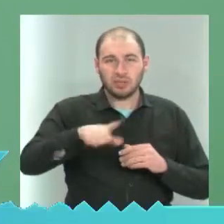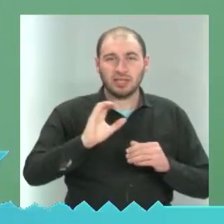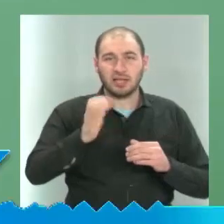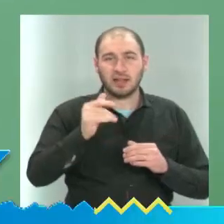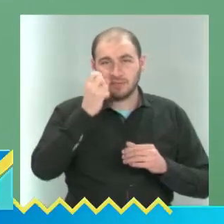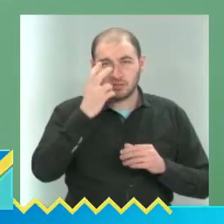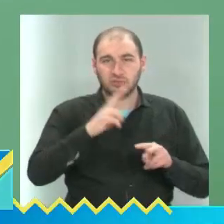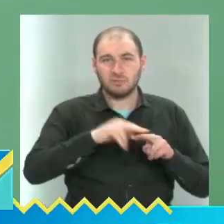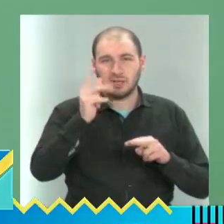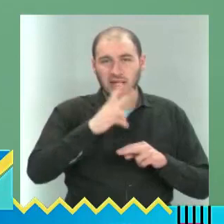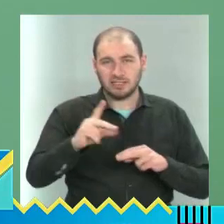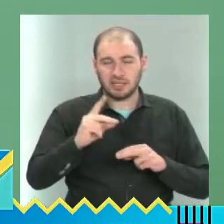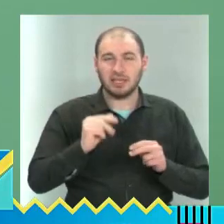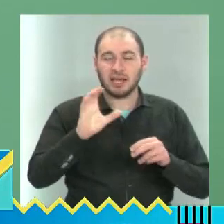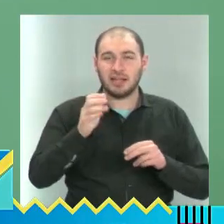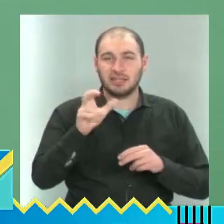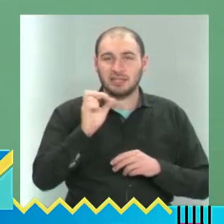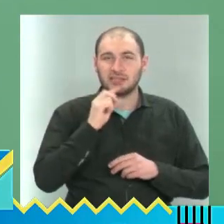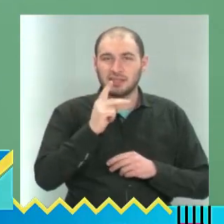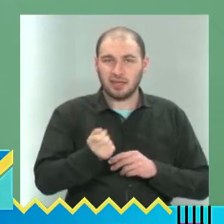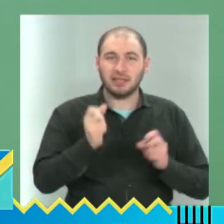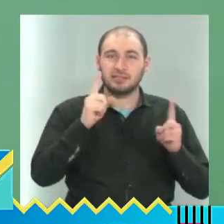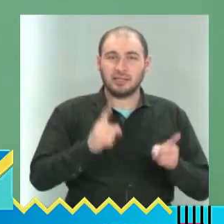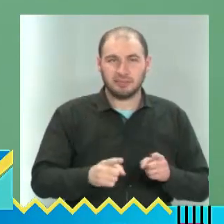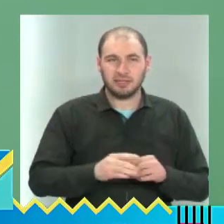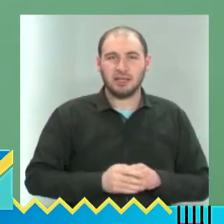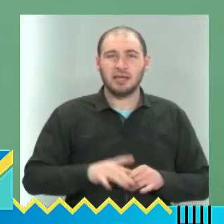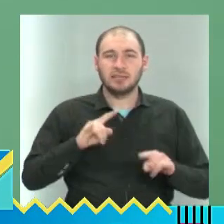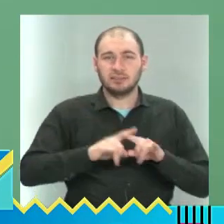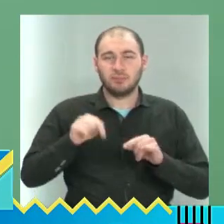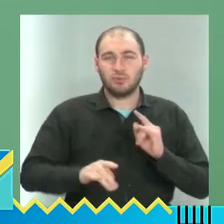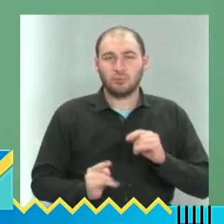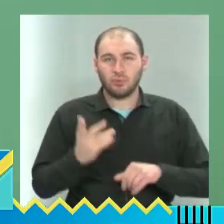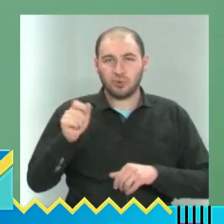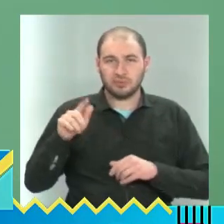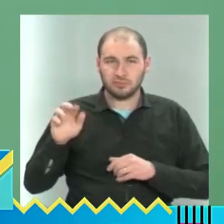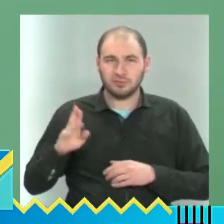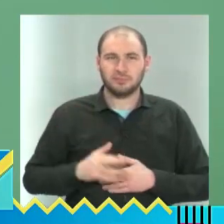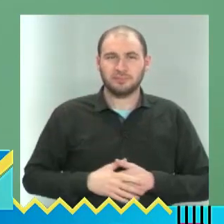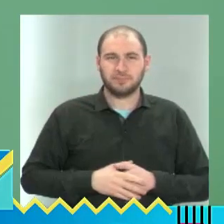de Canal 22, de Supercanal Digital, Canal 30 de la TDA y, por supuesto, a través de